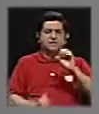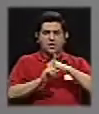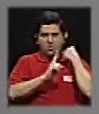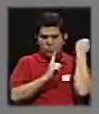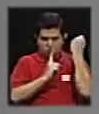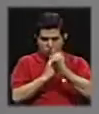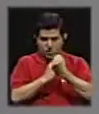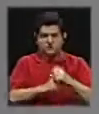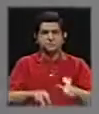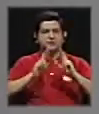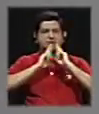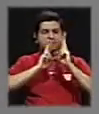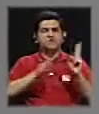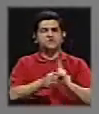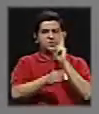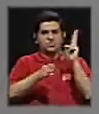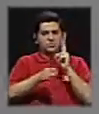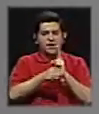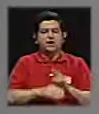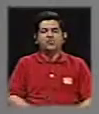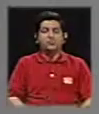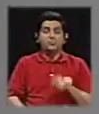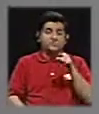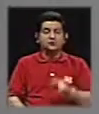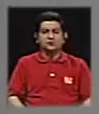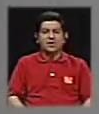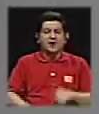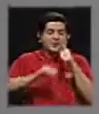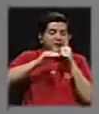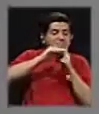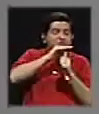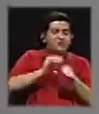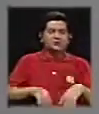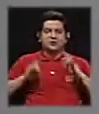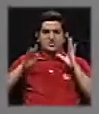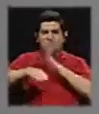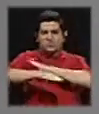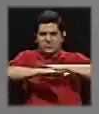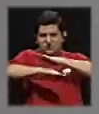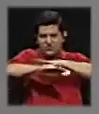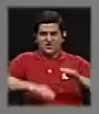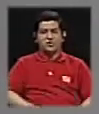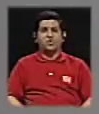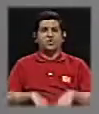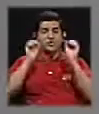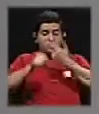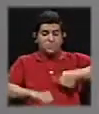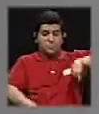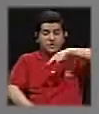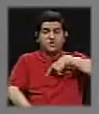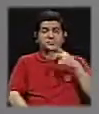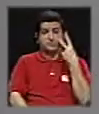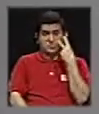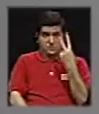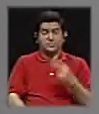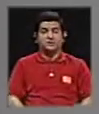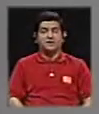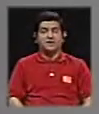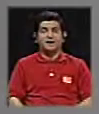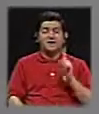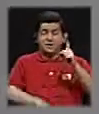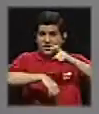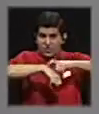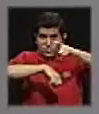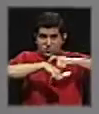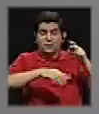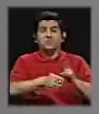sociedad, responde a un uso sutil de este racismo. Por un lado, podemos ver que en ciertos